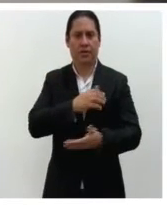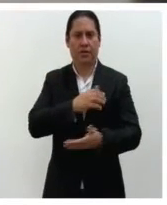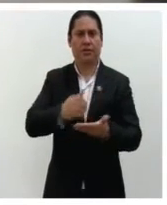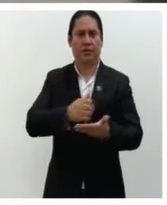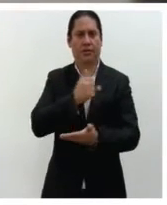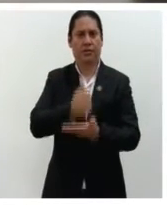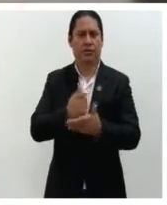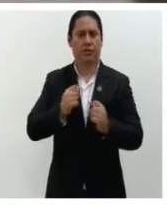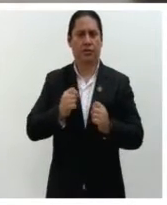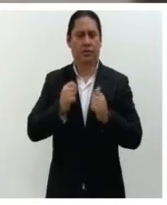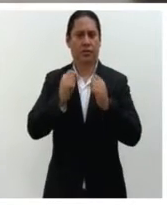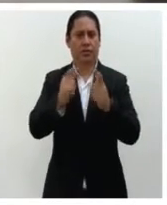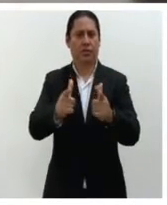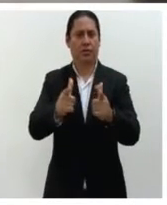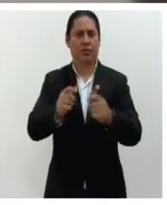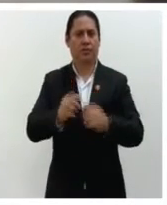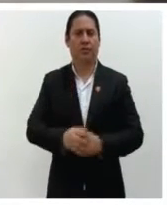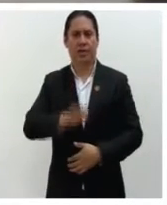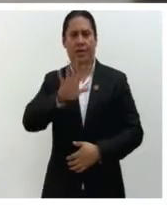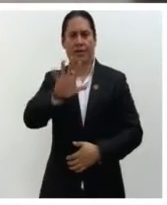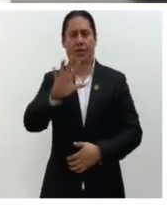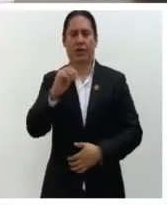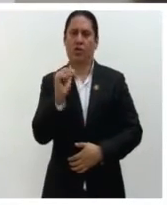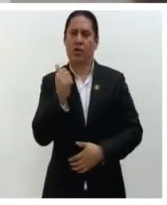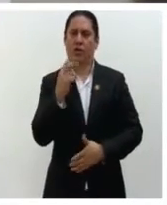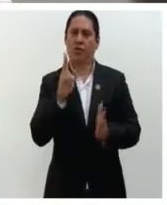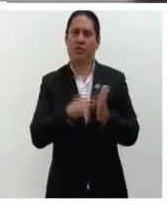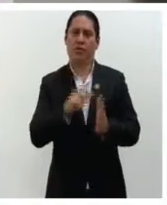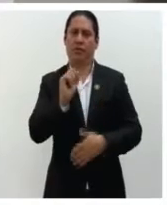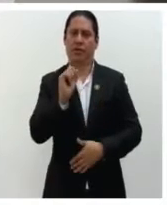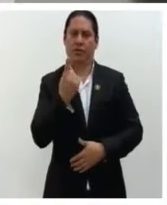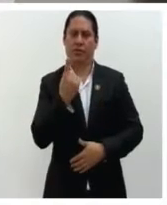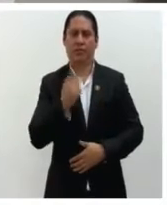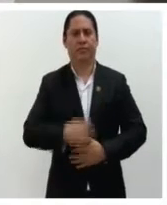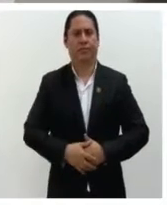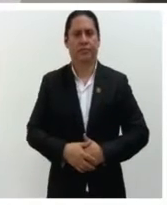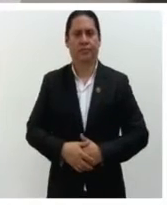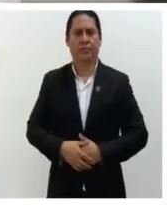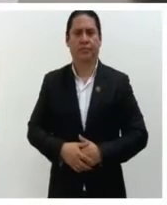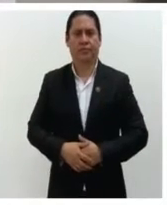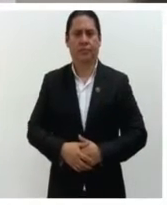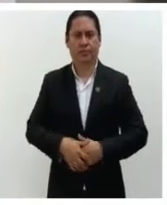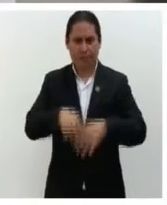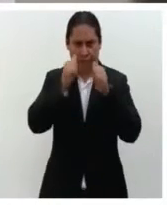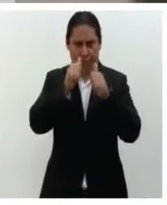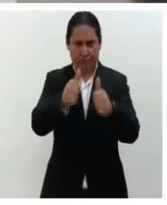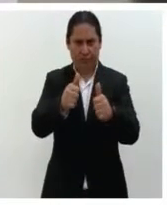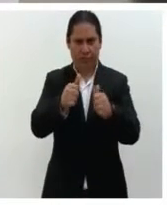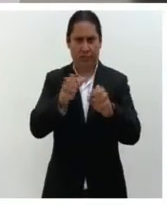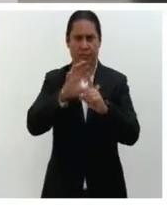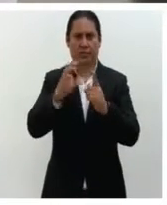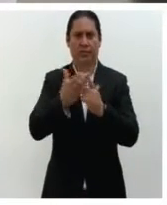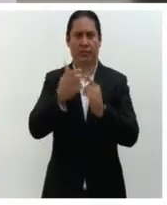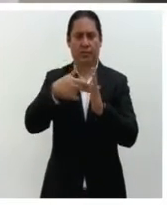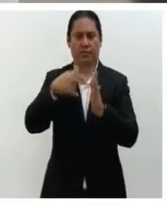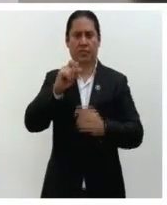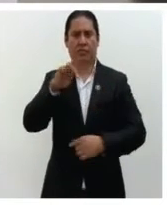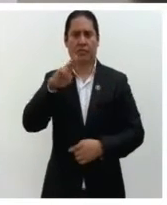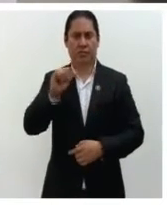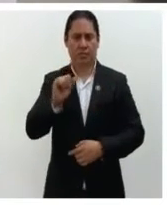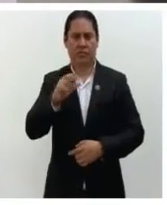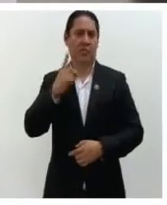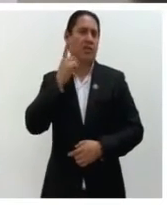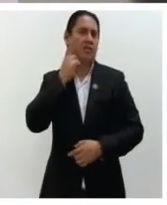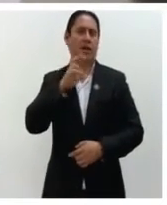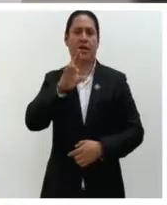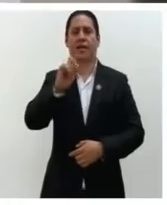Estado en la ciudad de Tuxtla Gutiérrez a los 5 días del mes de agosto del 2021. Atentamente, por la Comisión de Hacienda,